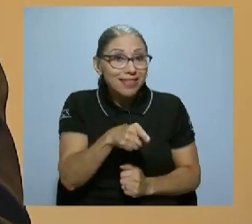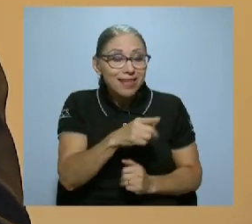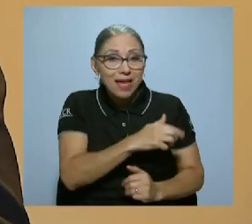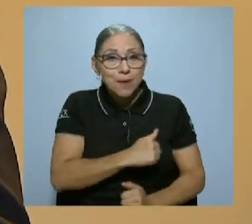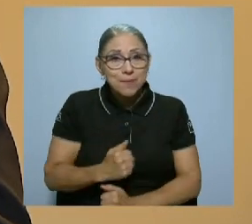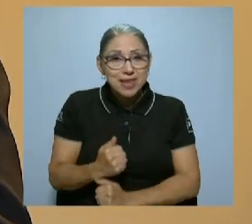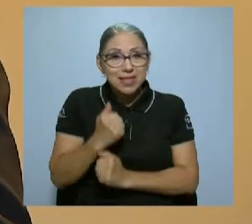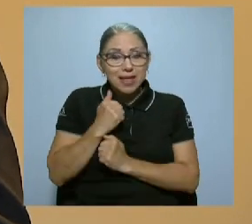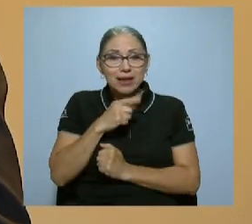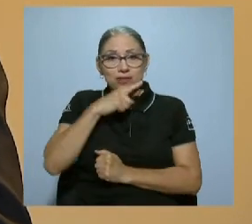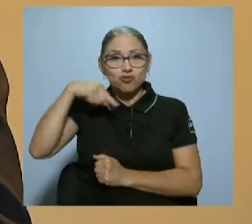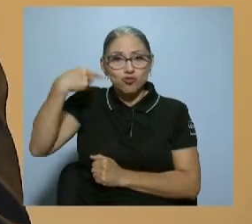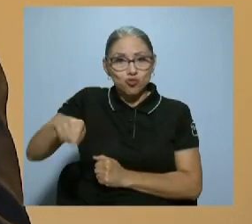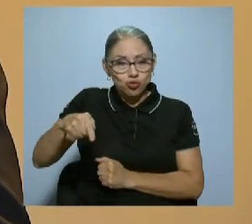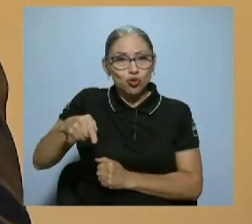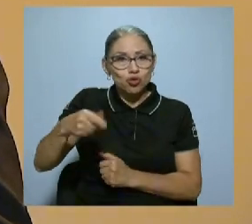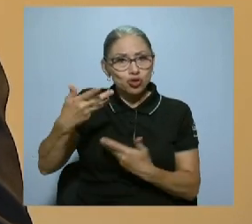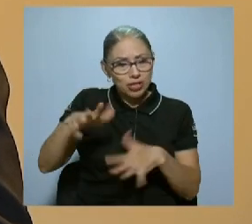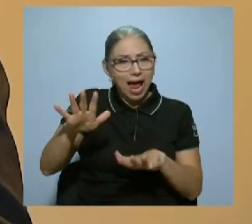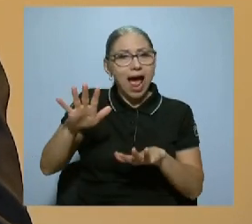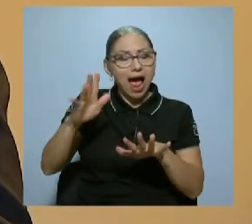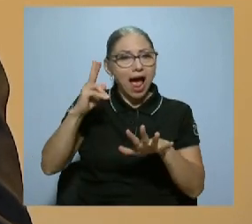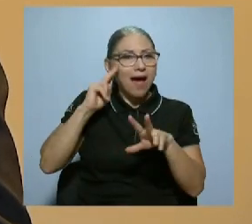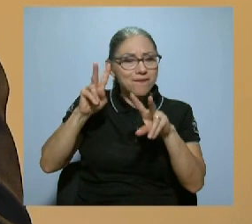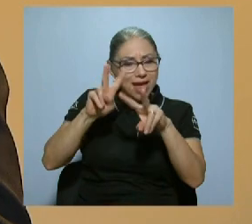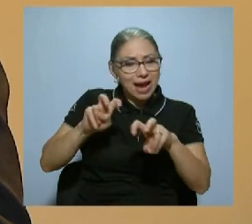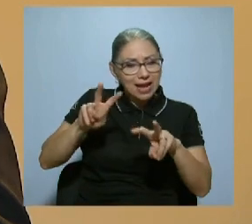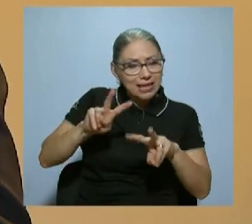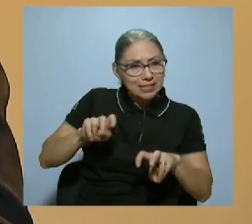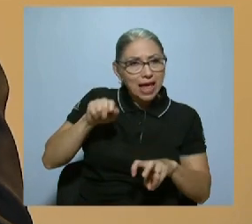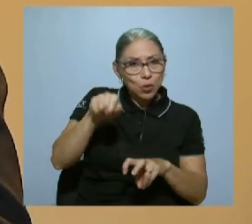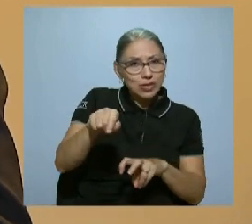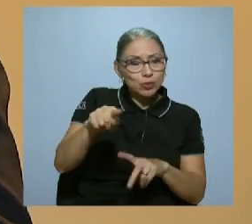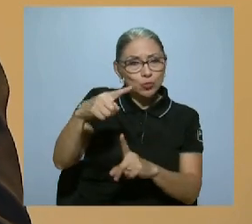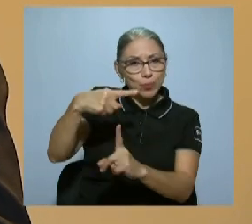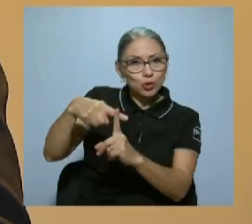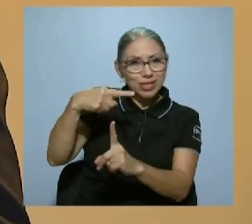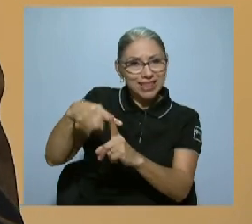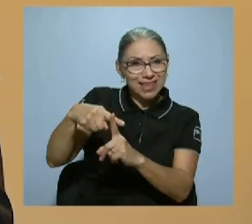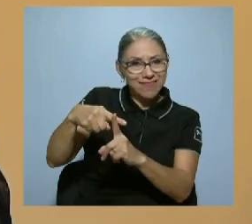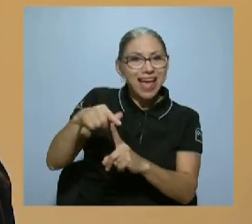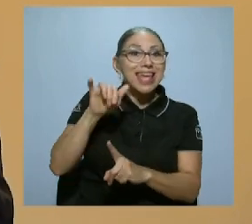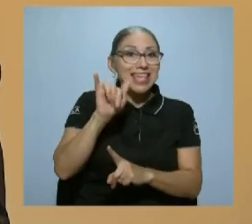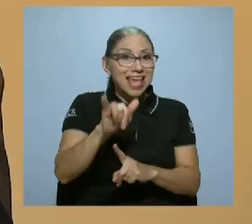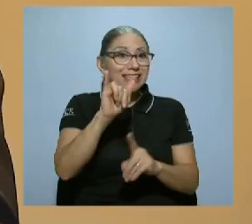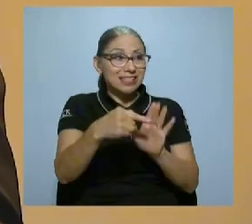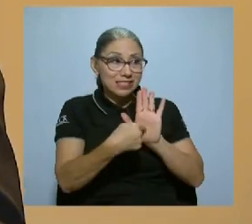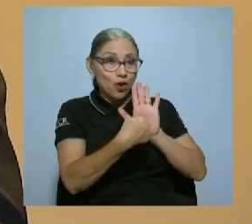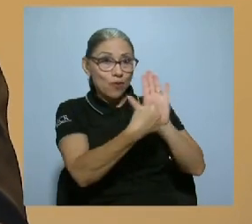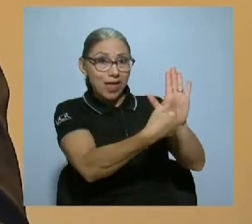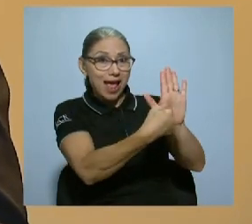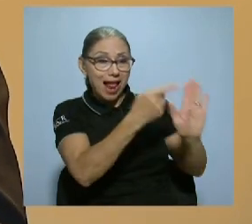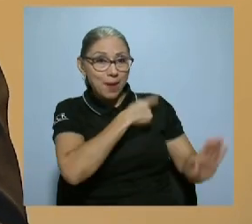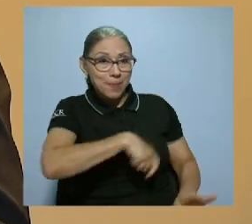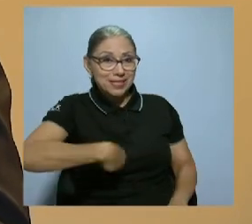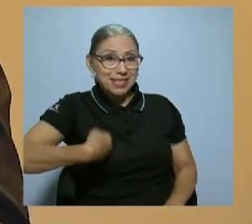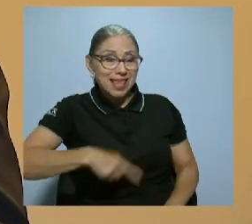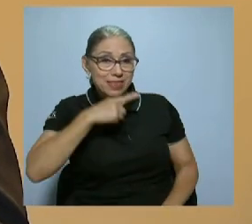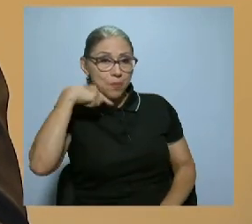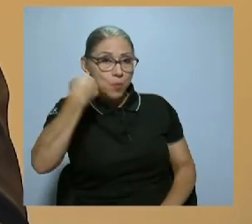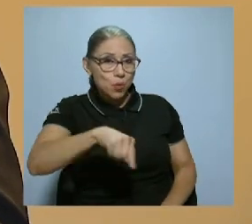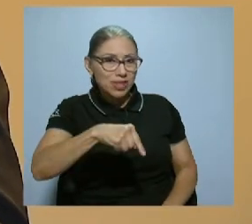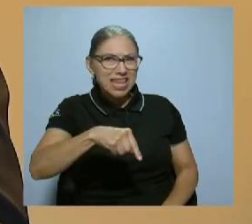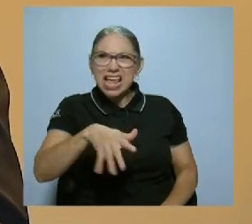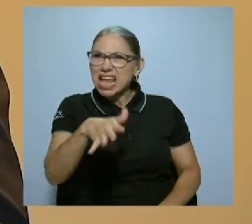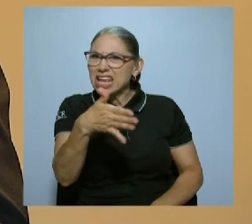esto de una manera un poquito positiva y se lo habían vendido así al presidente Putin, que escasamente en 3 o